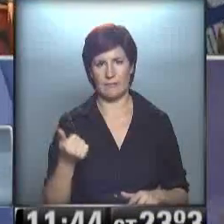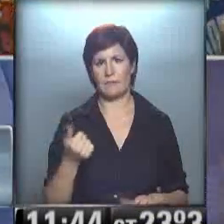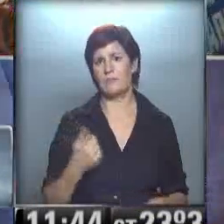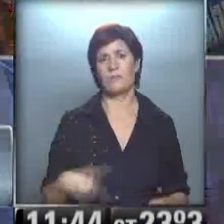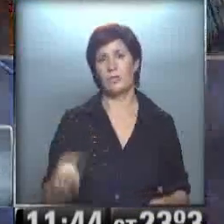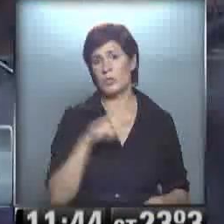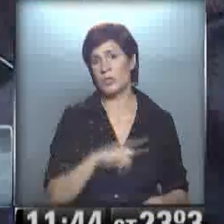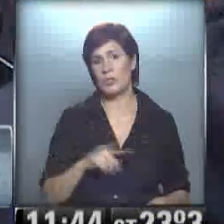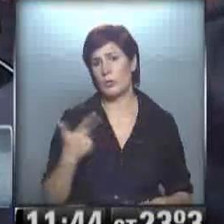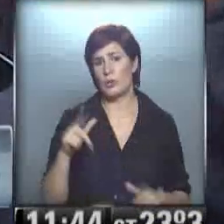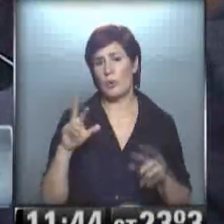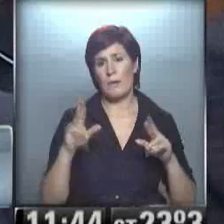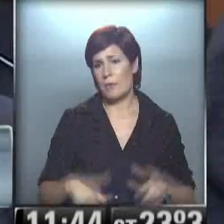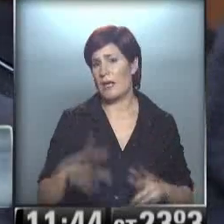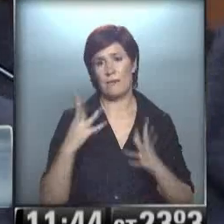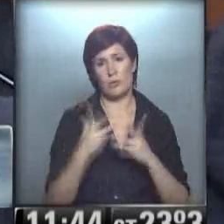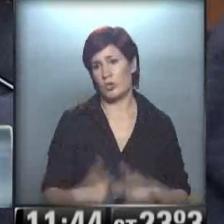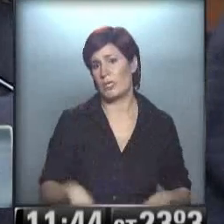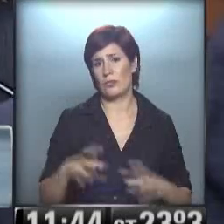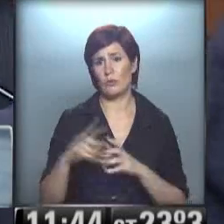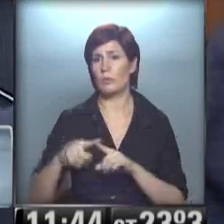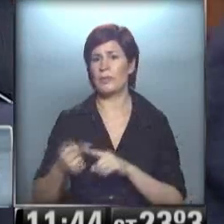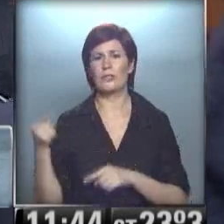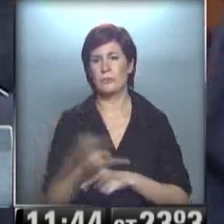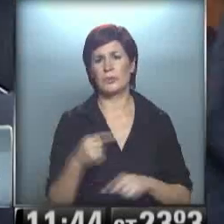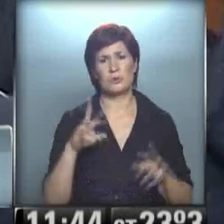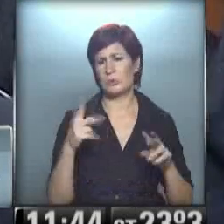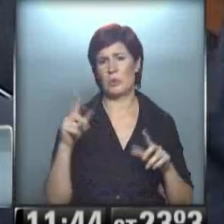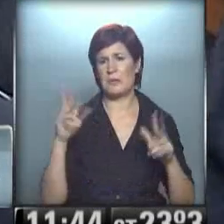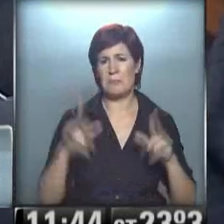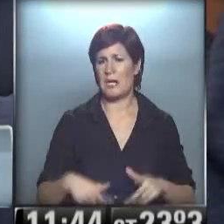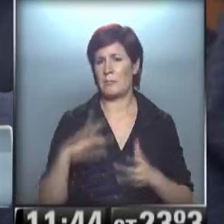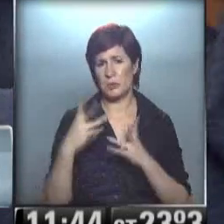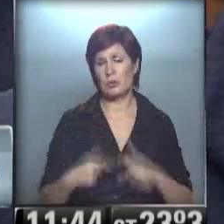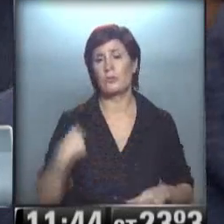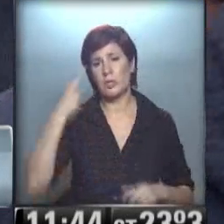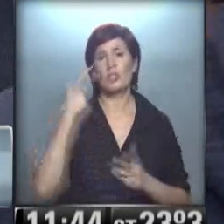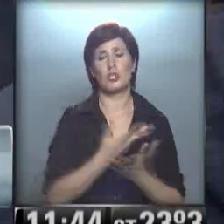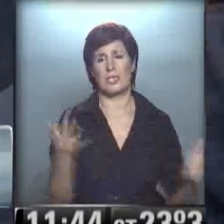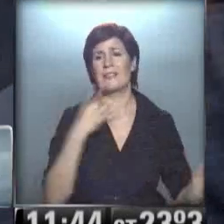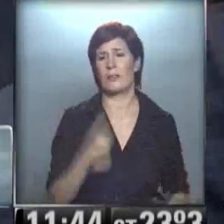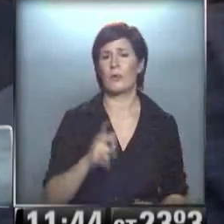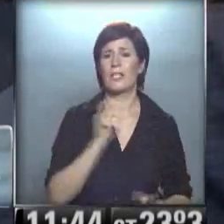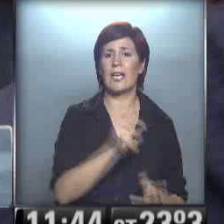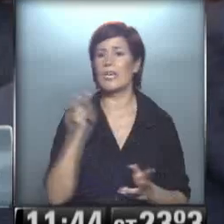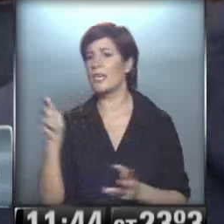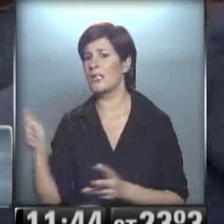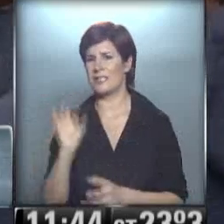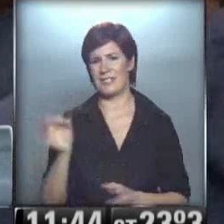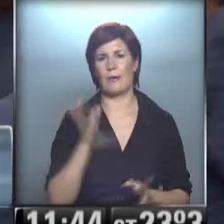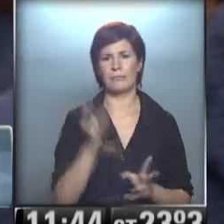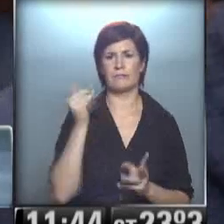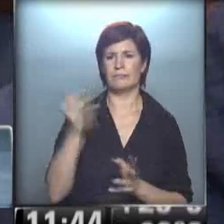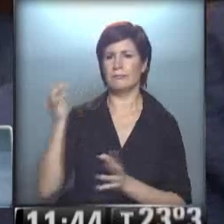que básicamente lo que hace es especular con momentos que vive la Argentina, pero yo creo que la sociedad se dio cuenta quién es quién, ¿no? Y bueno, por